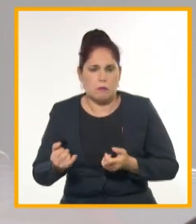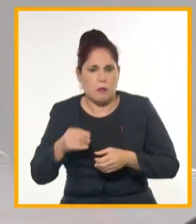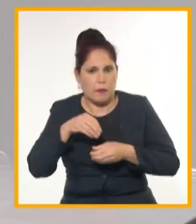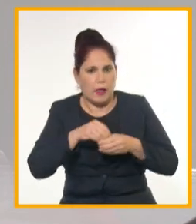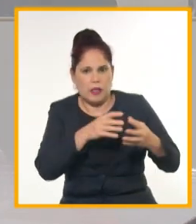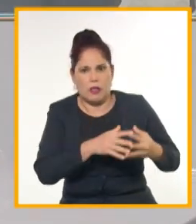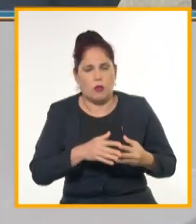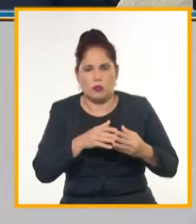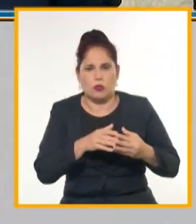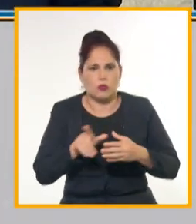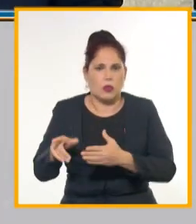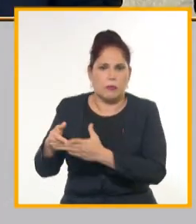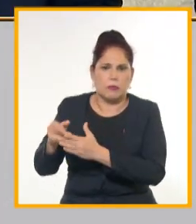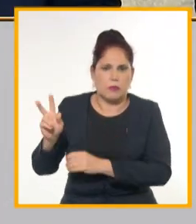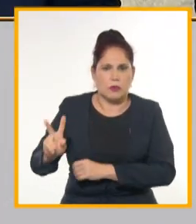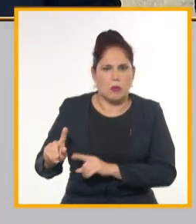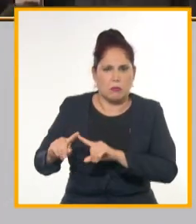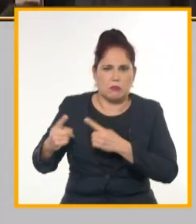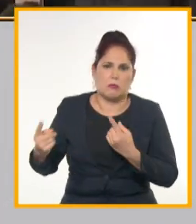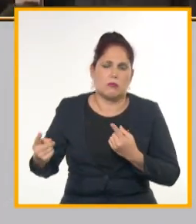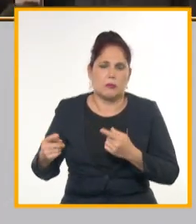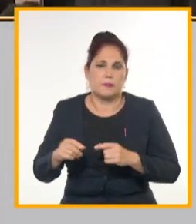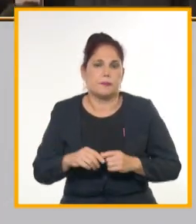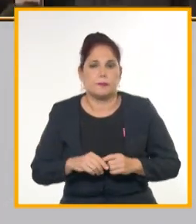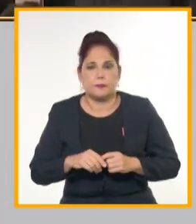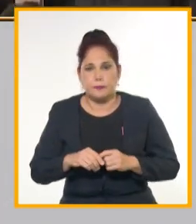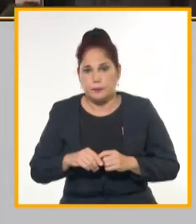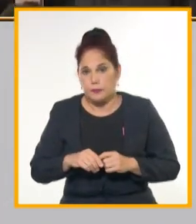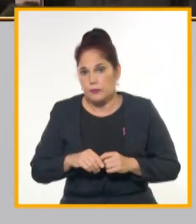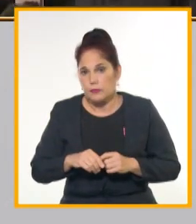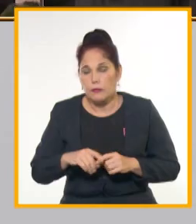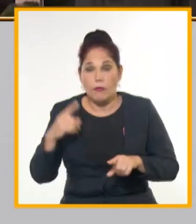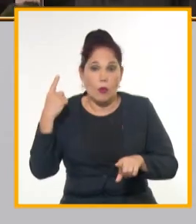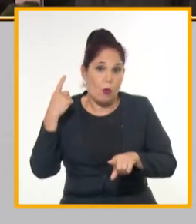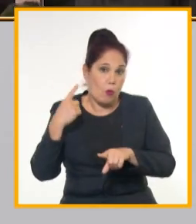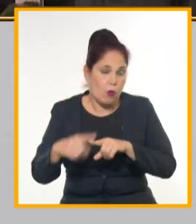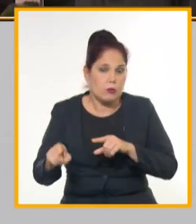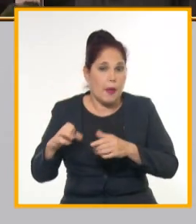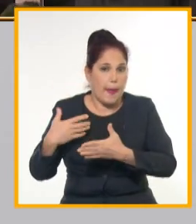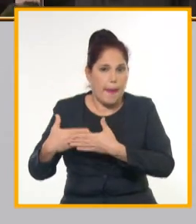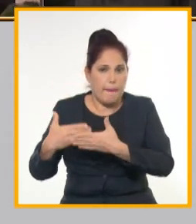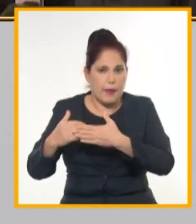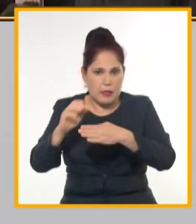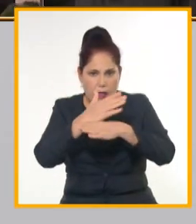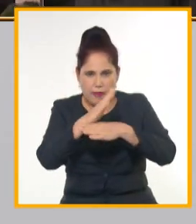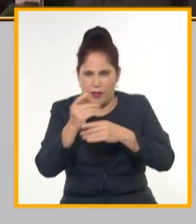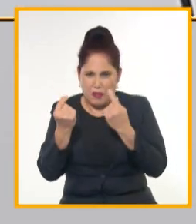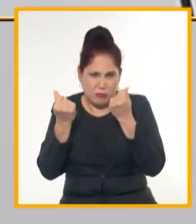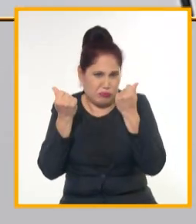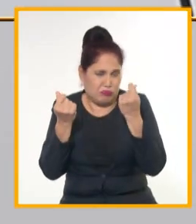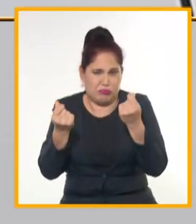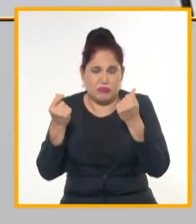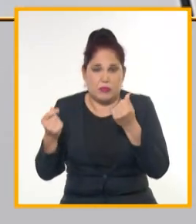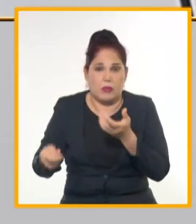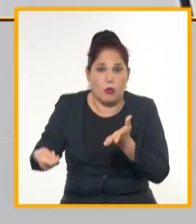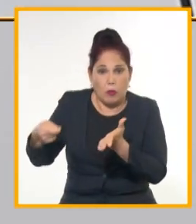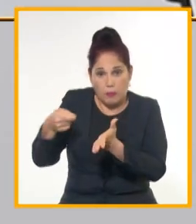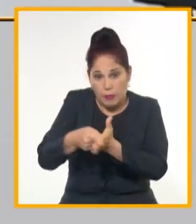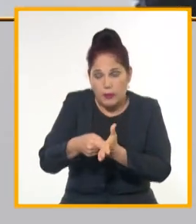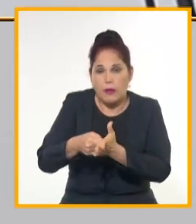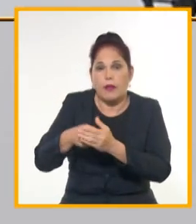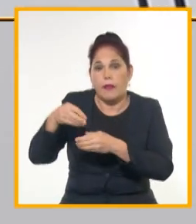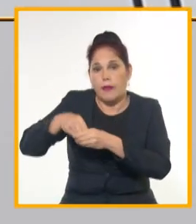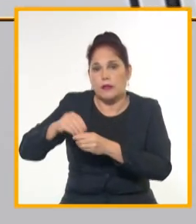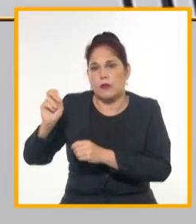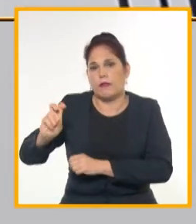Donald Trump. Pero hay, además de eso, hay muchas empresas transnacionales que han invertido en Venezuela y